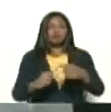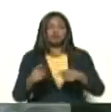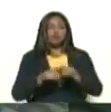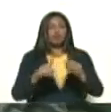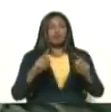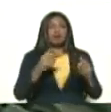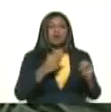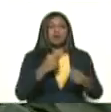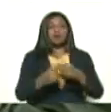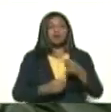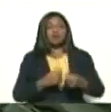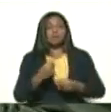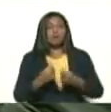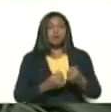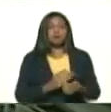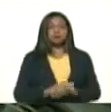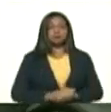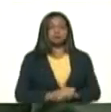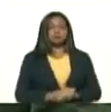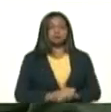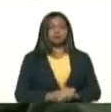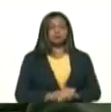economía.